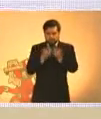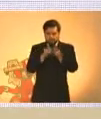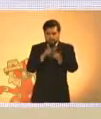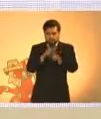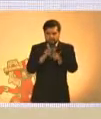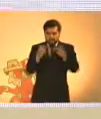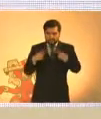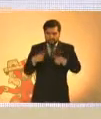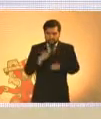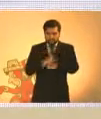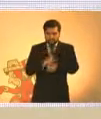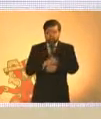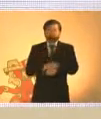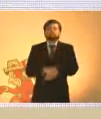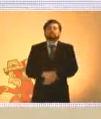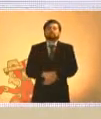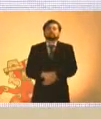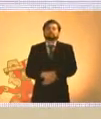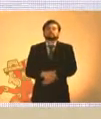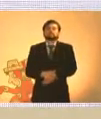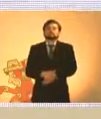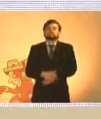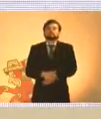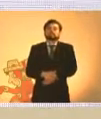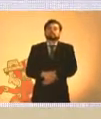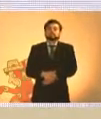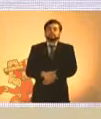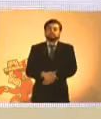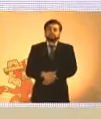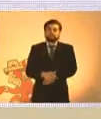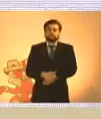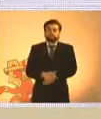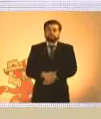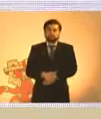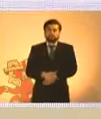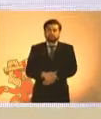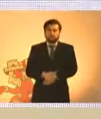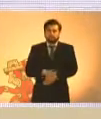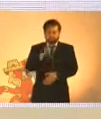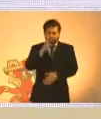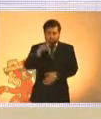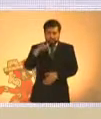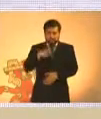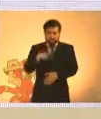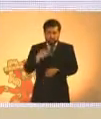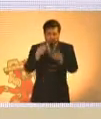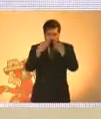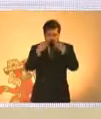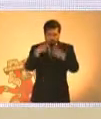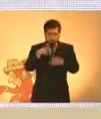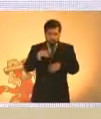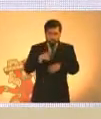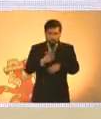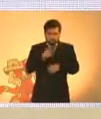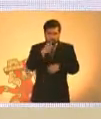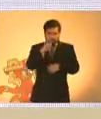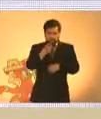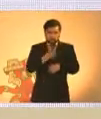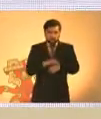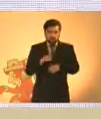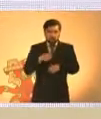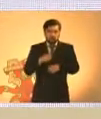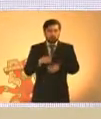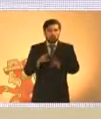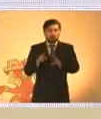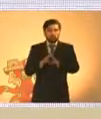primer actor y bill y comprobarán que lo que estoy diciendo yo no solo el directo me estoy quedando